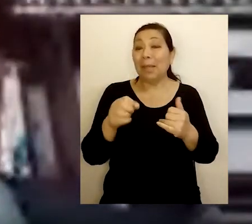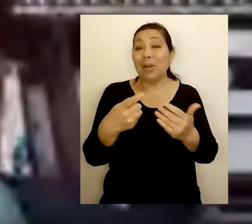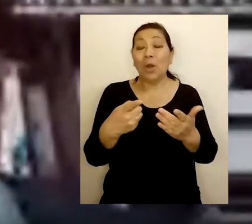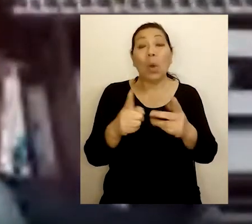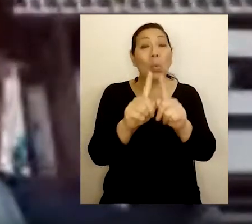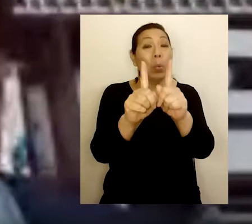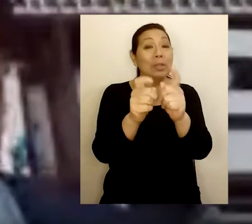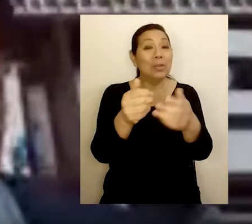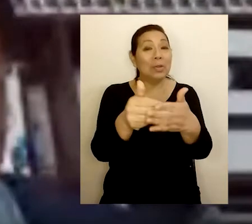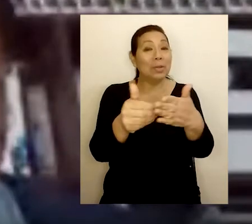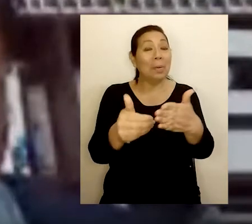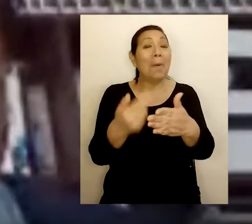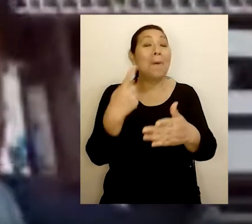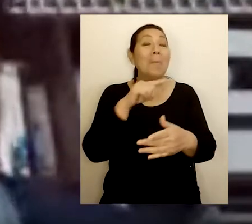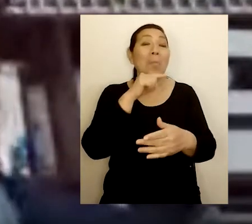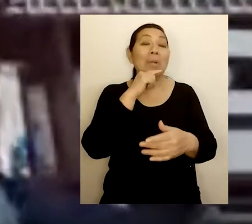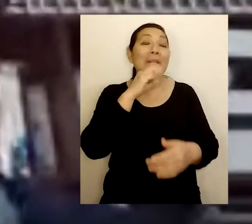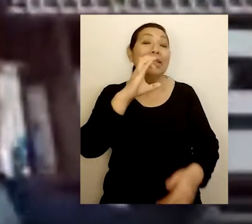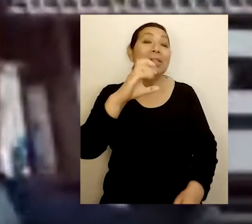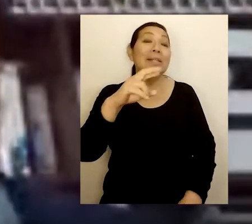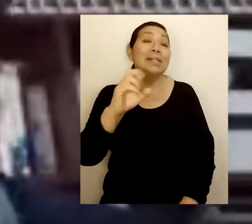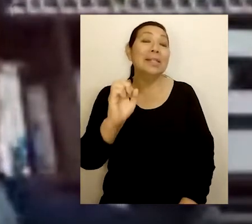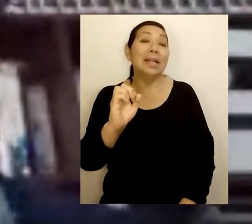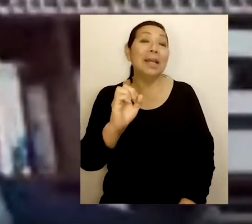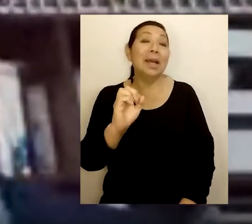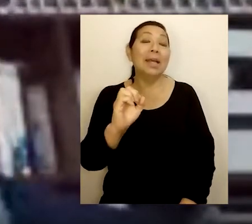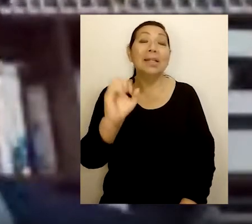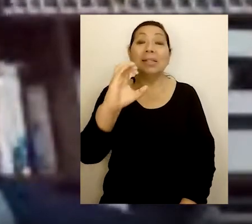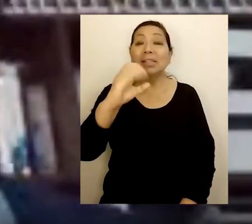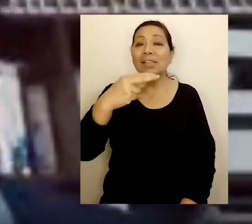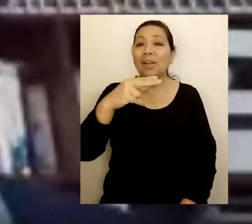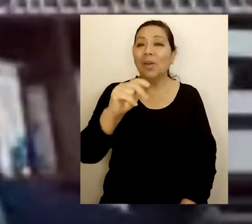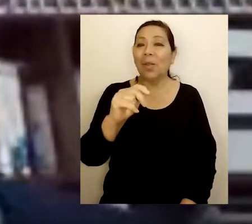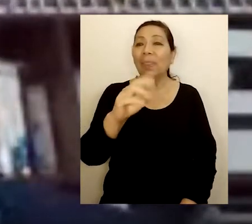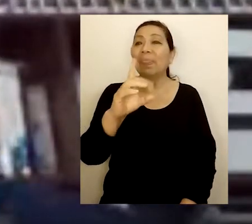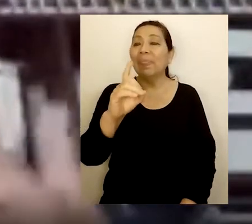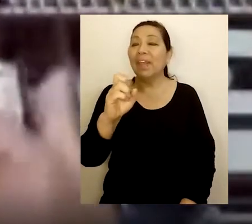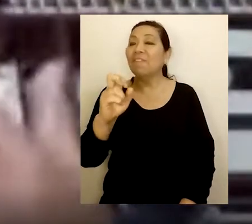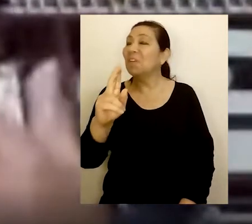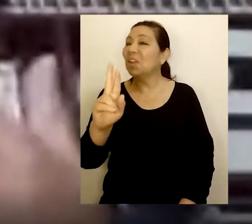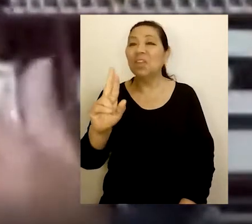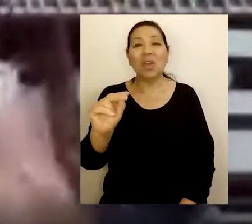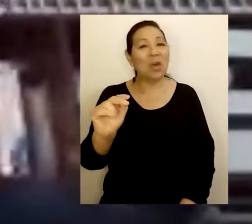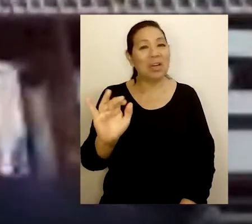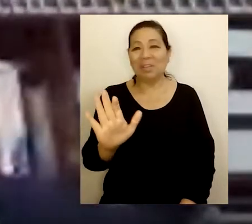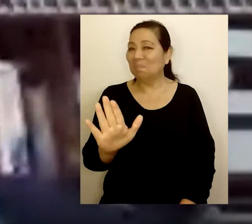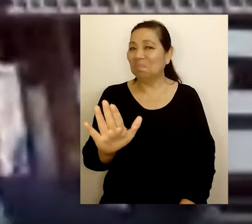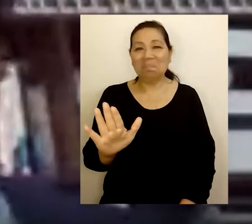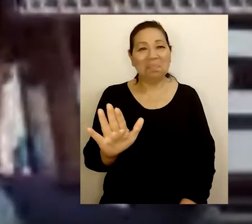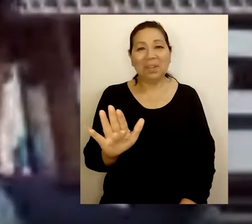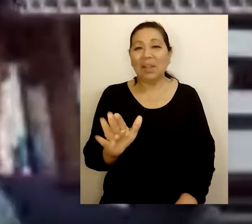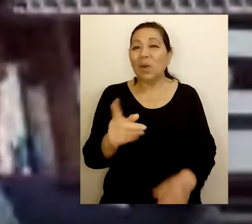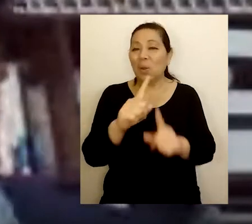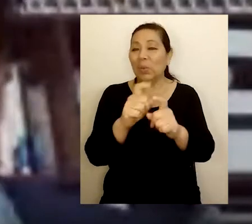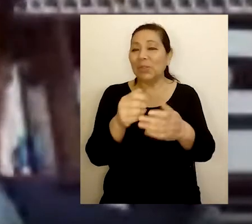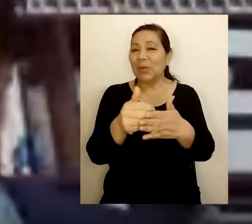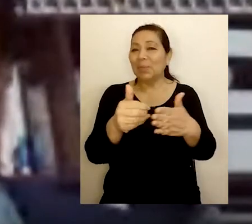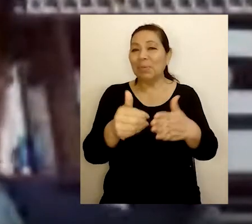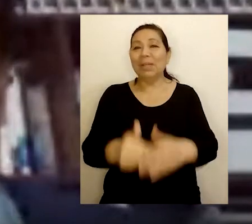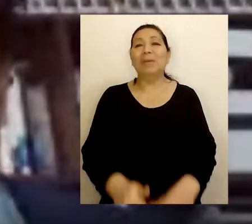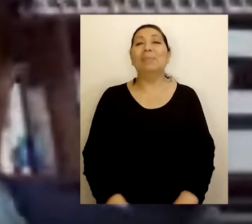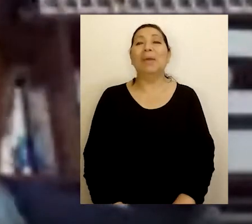la cuestión previa deducida por la señora Cecilia Chacón de Betori, declararon simplemente fundada la cuestión